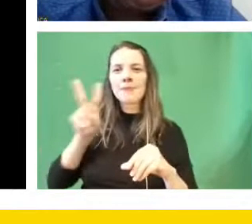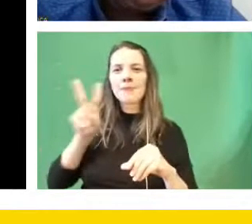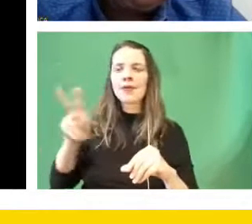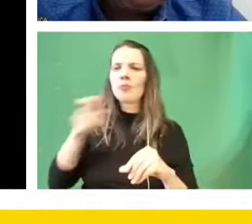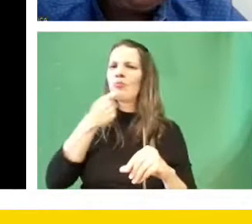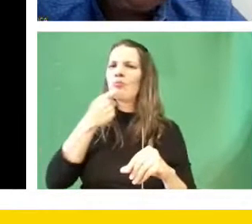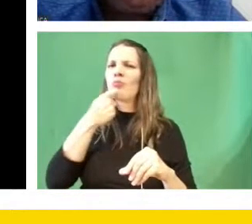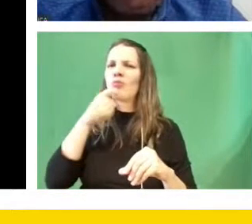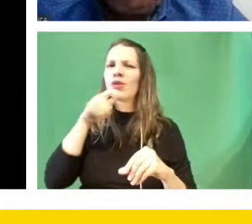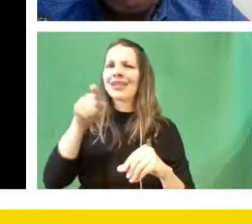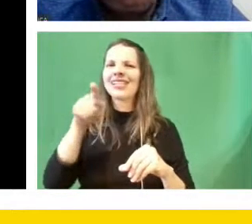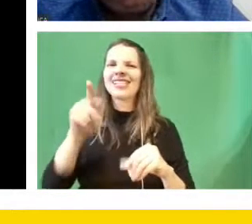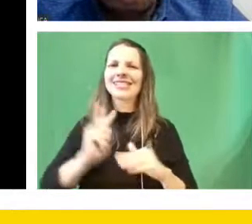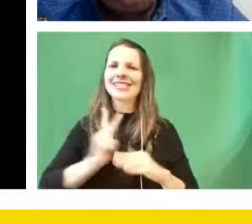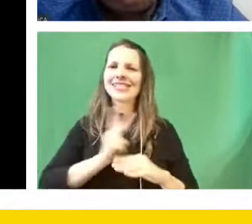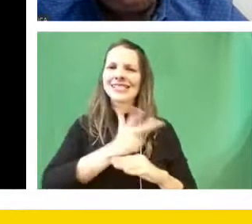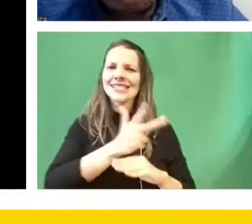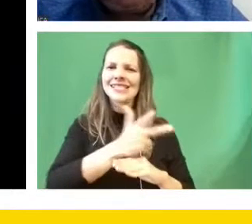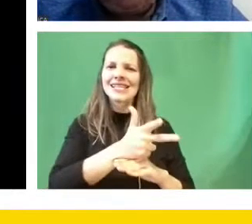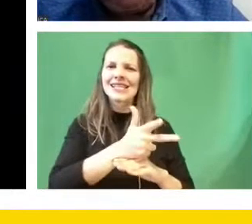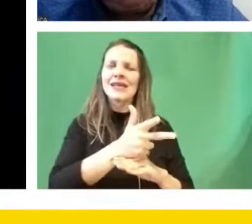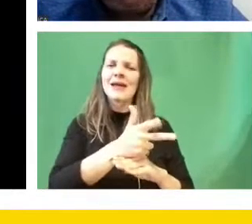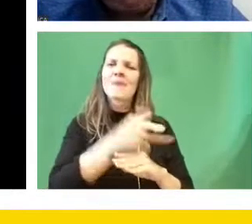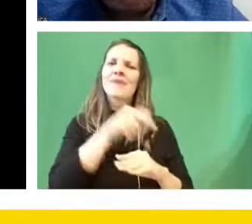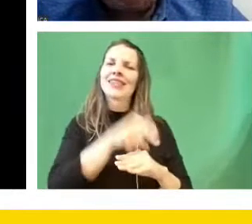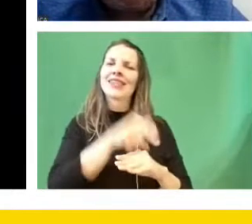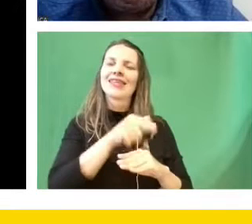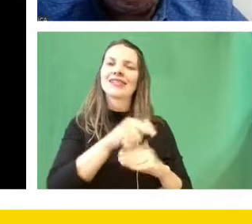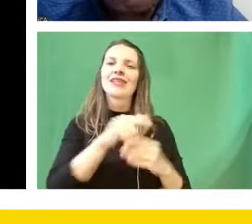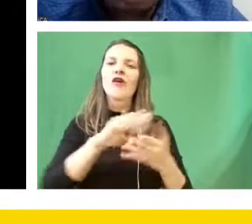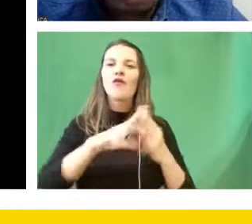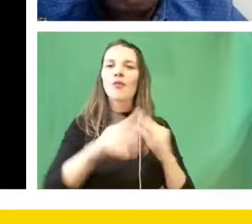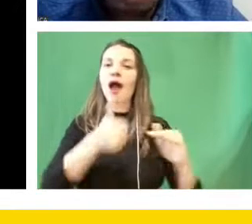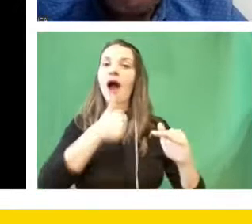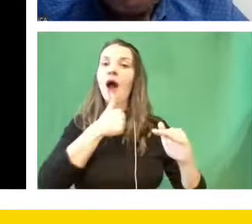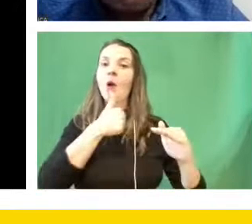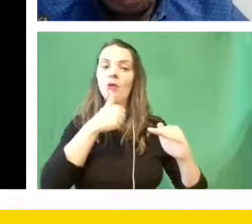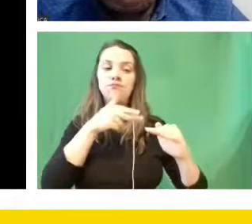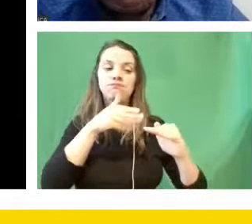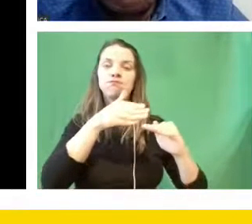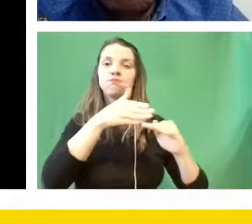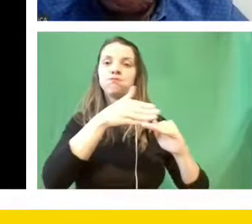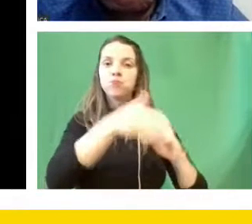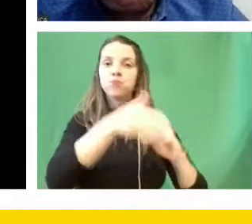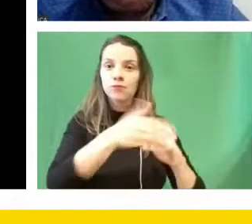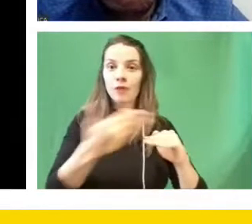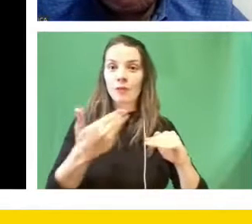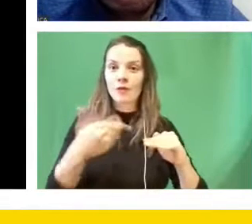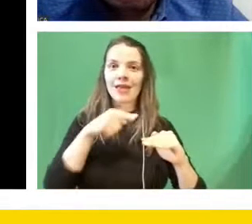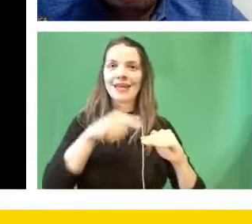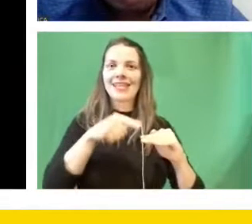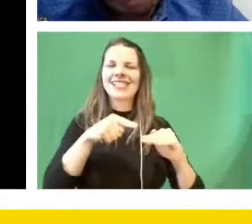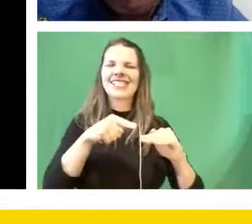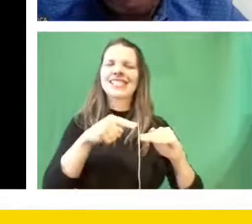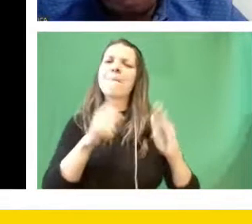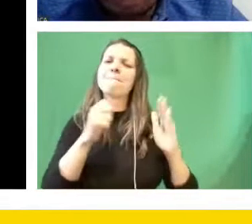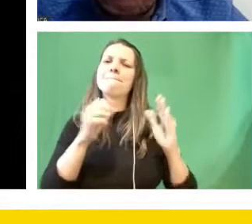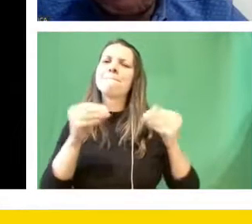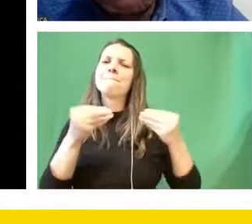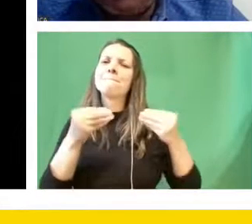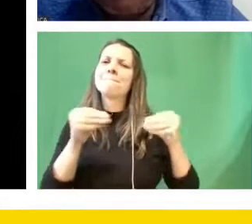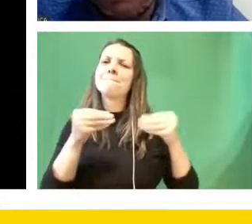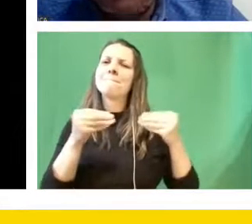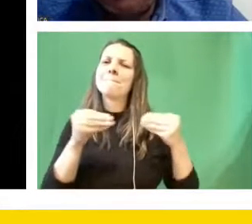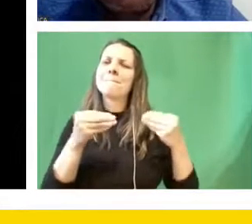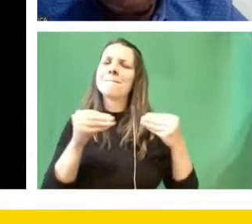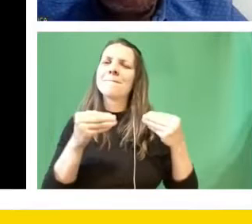acaba de comentar Natalia, es una silla que se produce también con el mismo plástico. Es una silla que permite que la persona se traslade de su